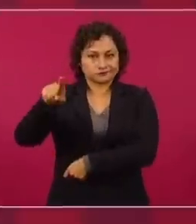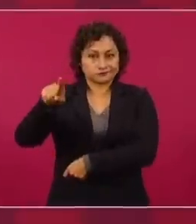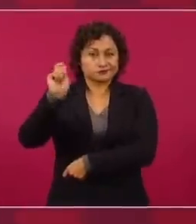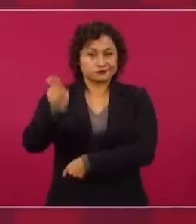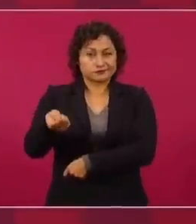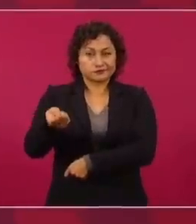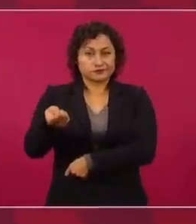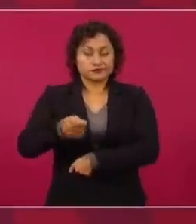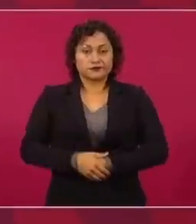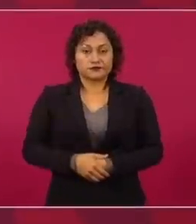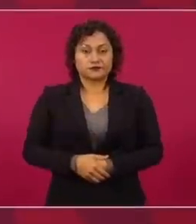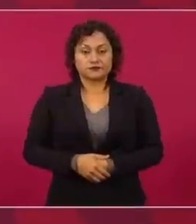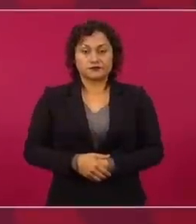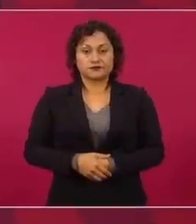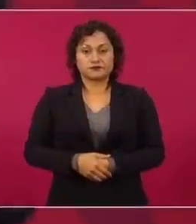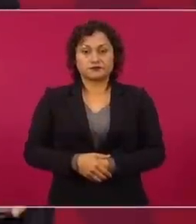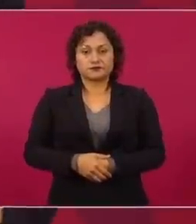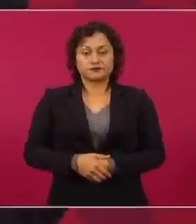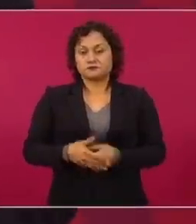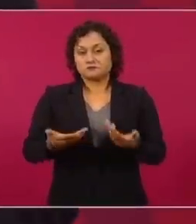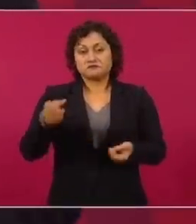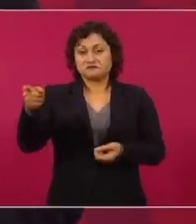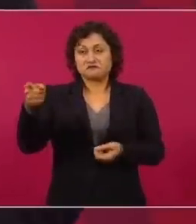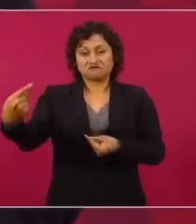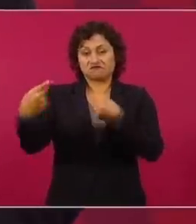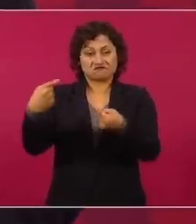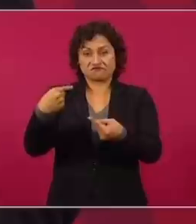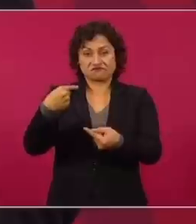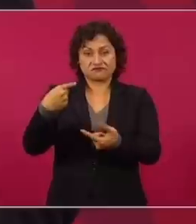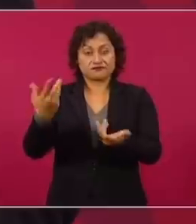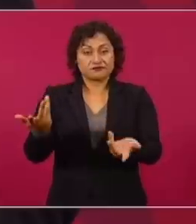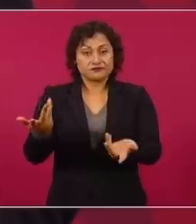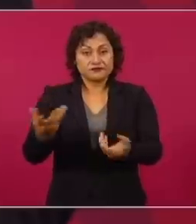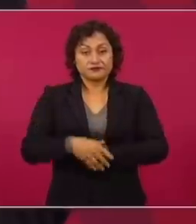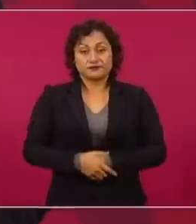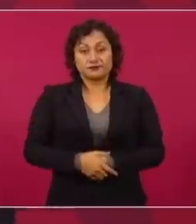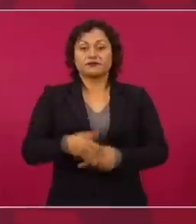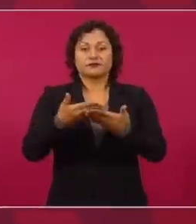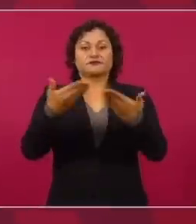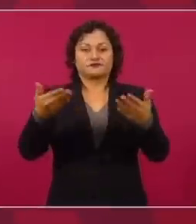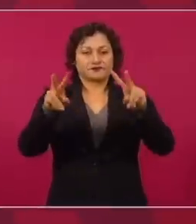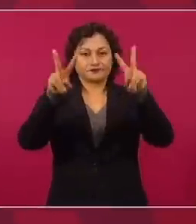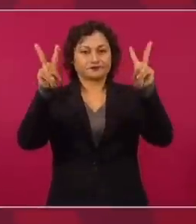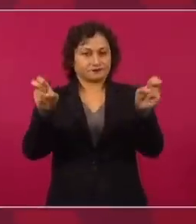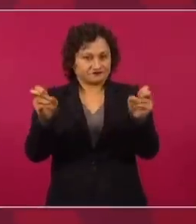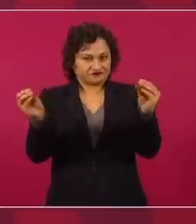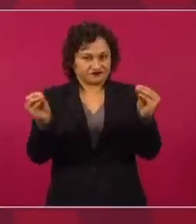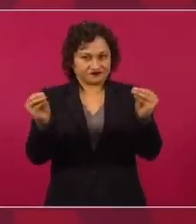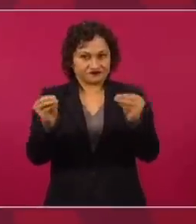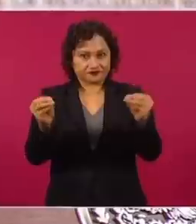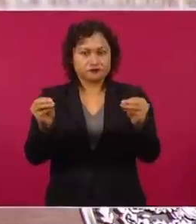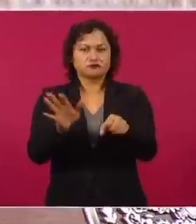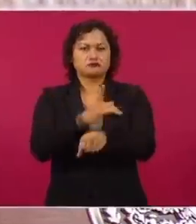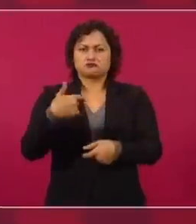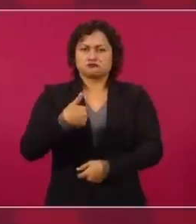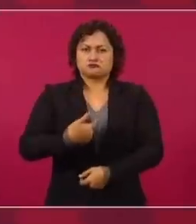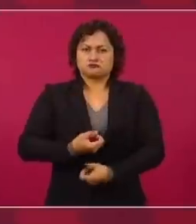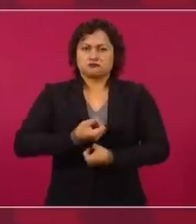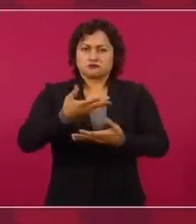todos ellos pues están en contra. Ahora que se generó esta polémica, porque ejercí mi derecho de